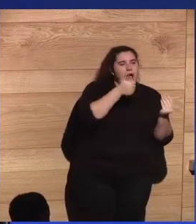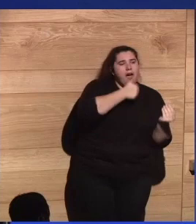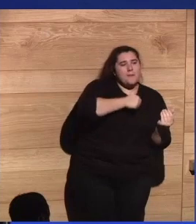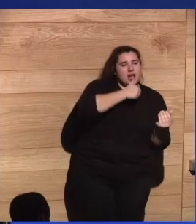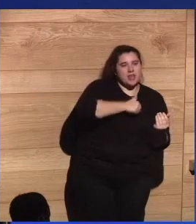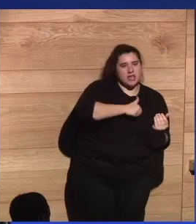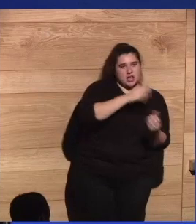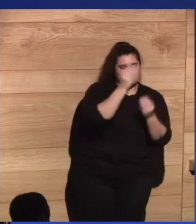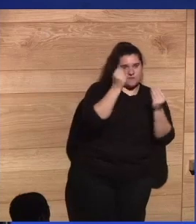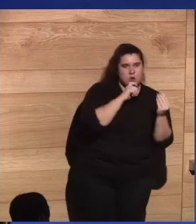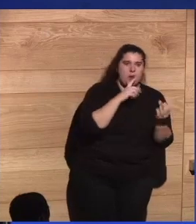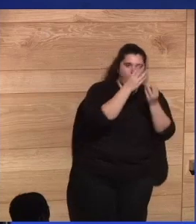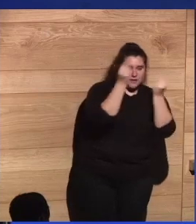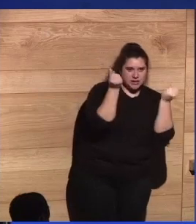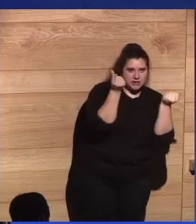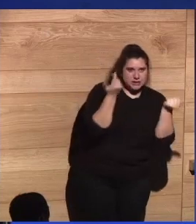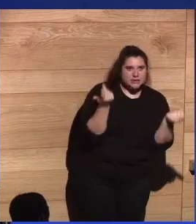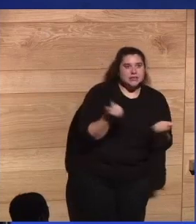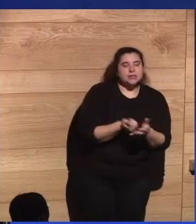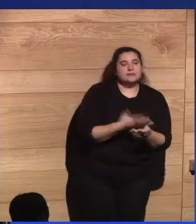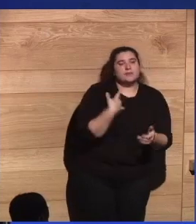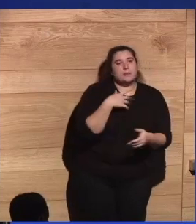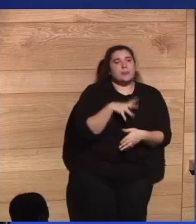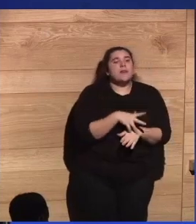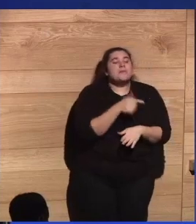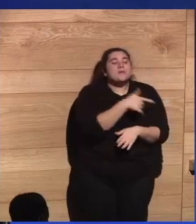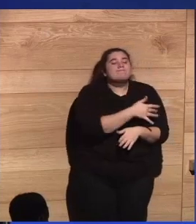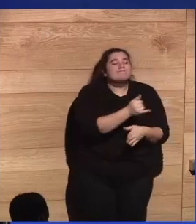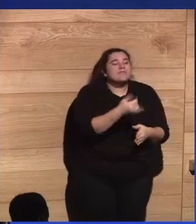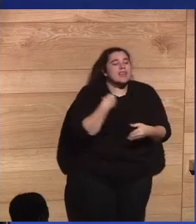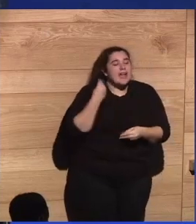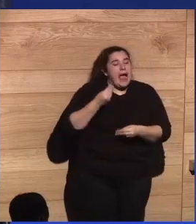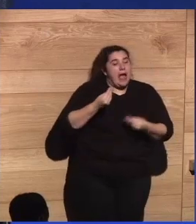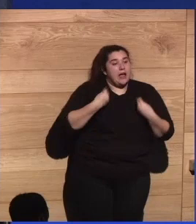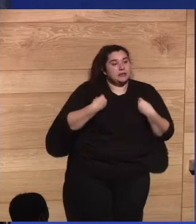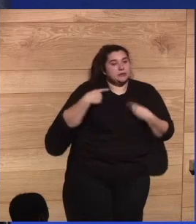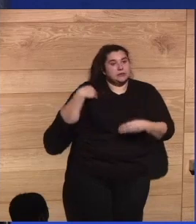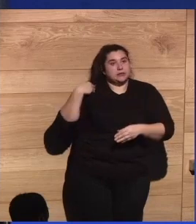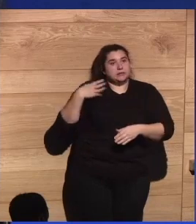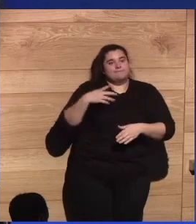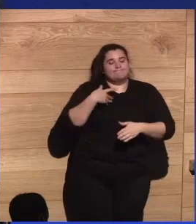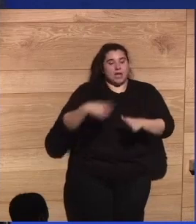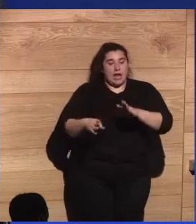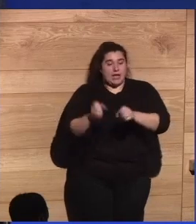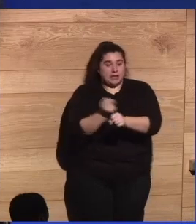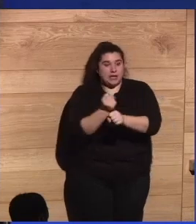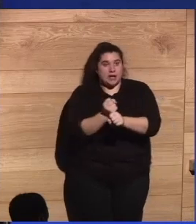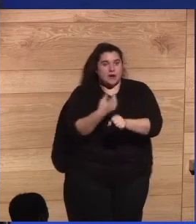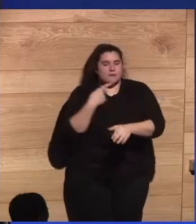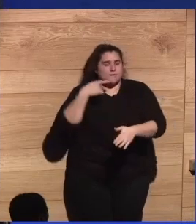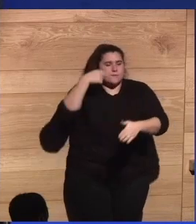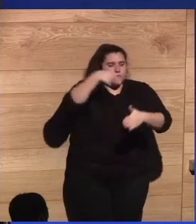paciencia. Él tiene un manojo de obras en realidad a lo largo de su vida. Lo que tiene, en vez de trabajar en extensión, trabaja